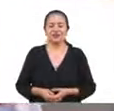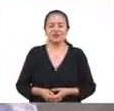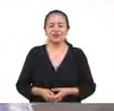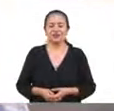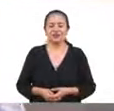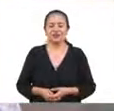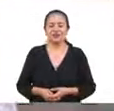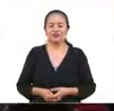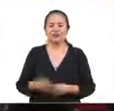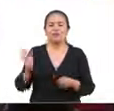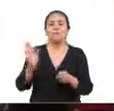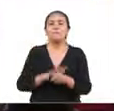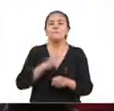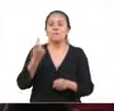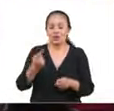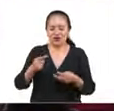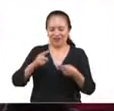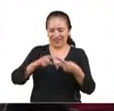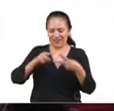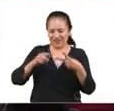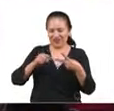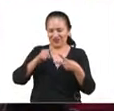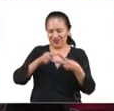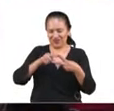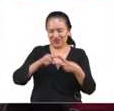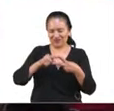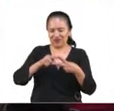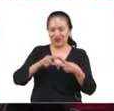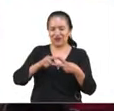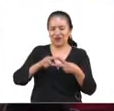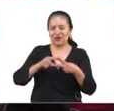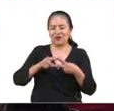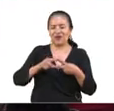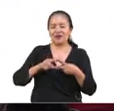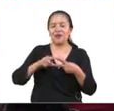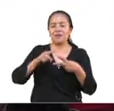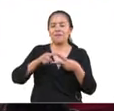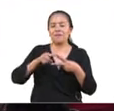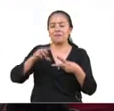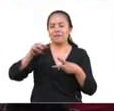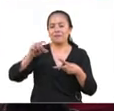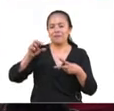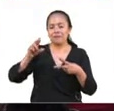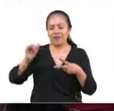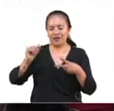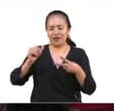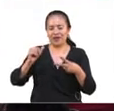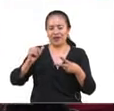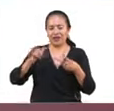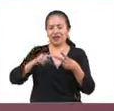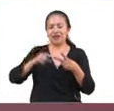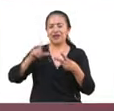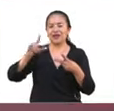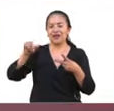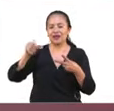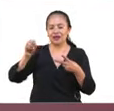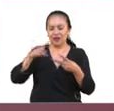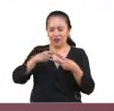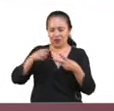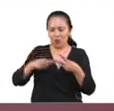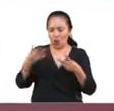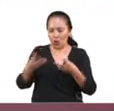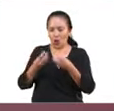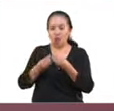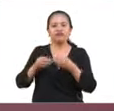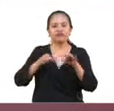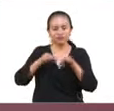porque entre María Luisa y Javier arrancaron el programa siempre con el apoyo de Raúl, y hemos sido